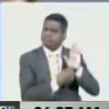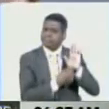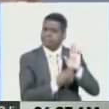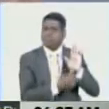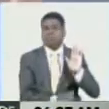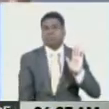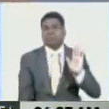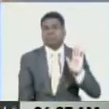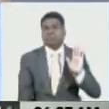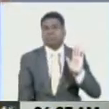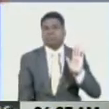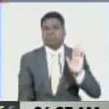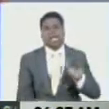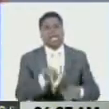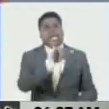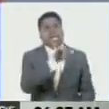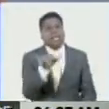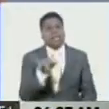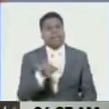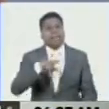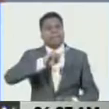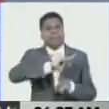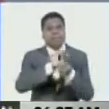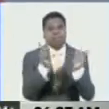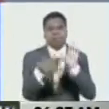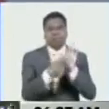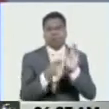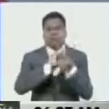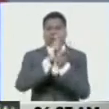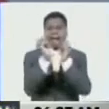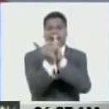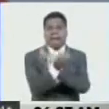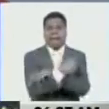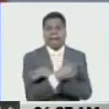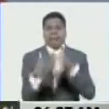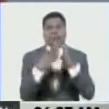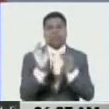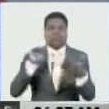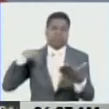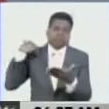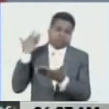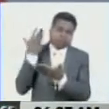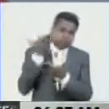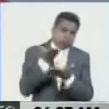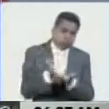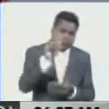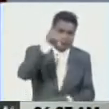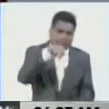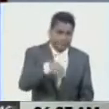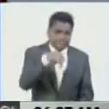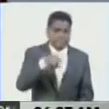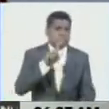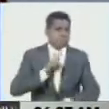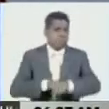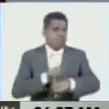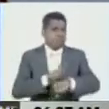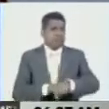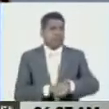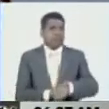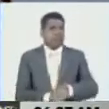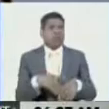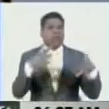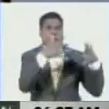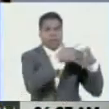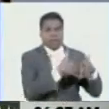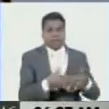y experimentando cambios a lo largo de las décadas hasta llegar a estos momentos, cuando el imperialismo